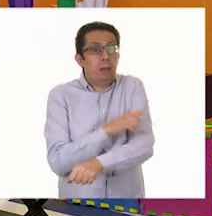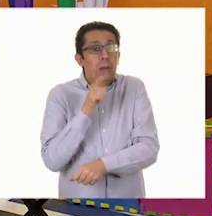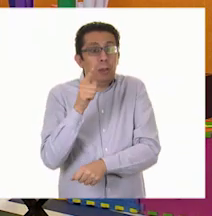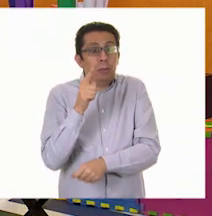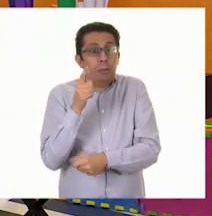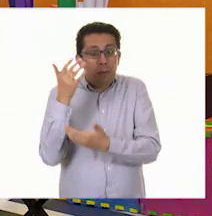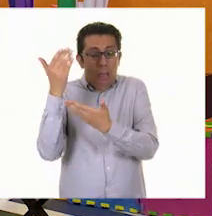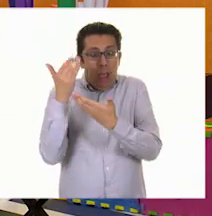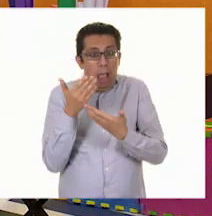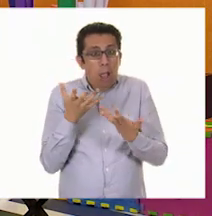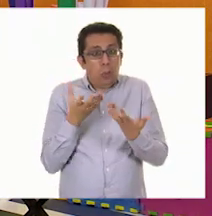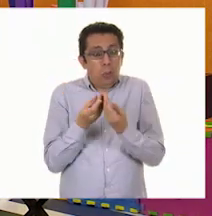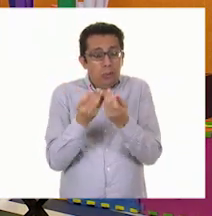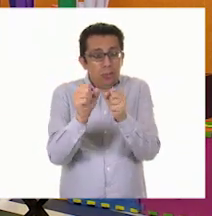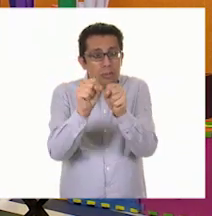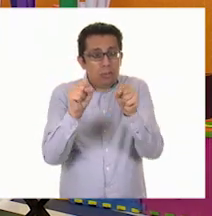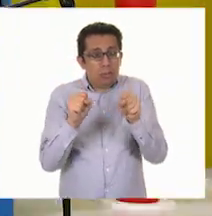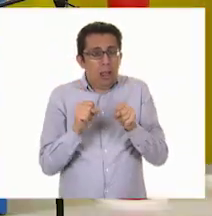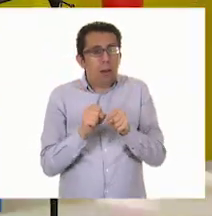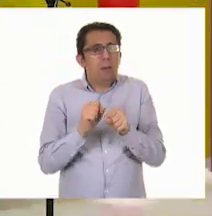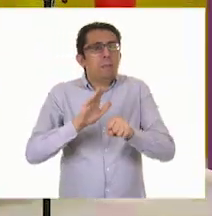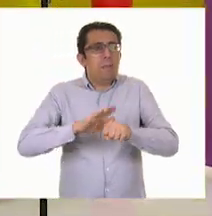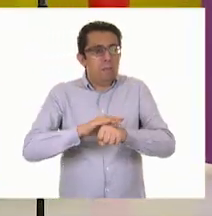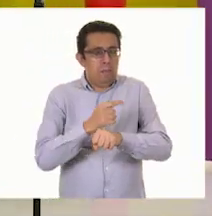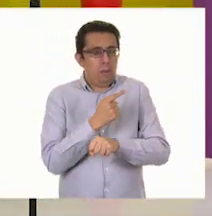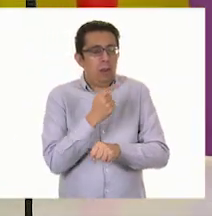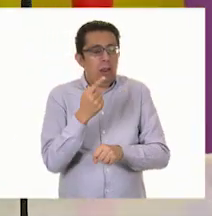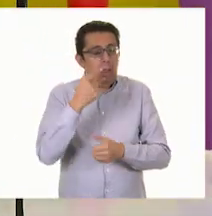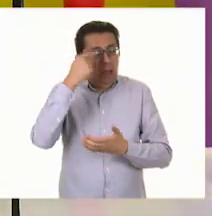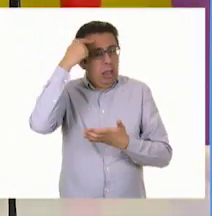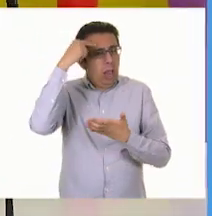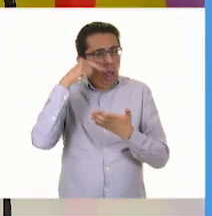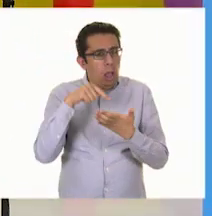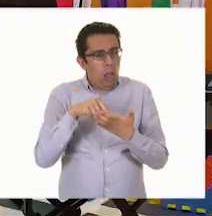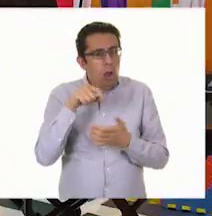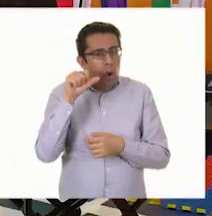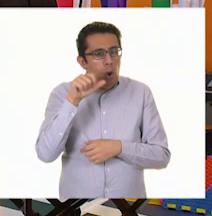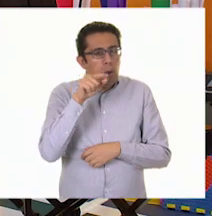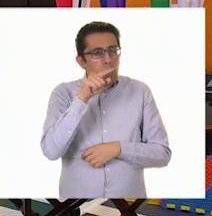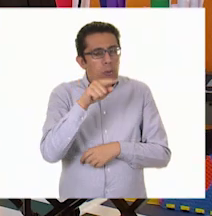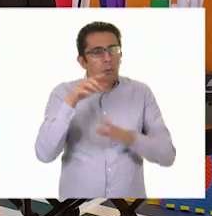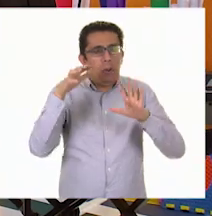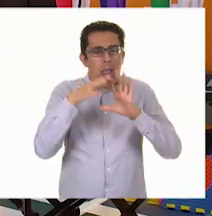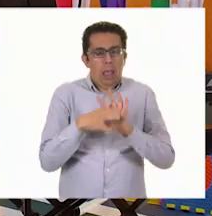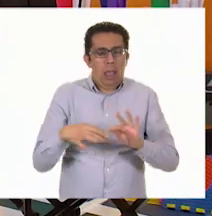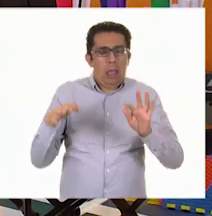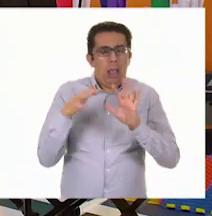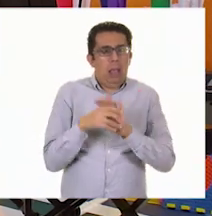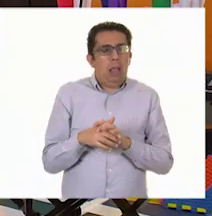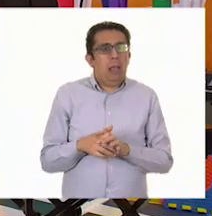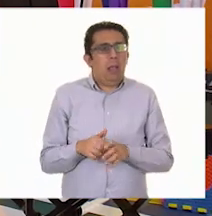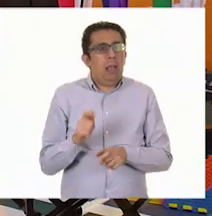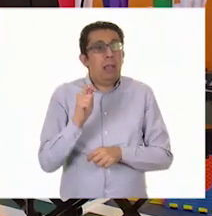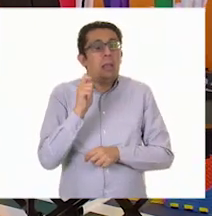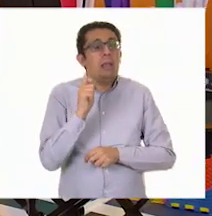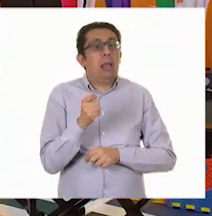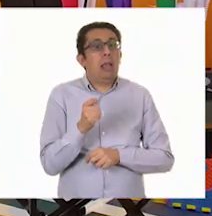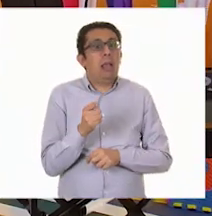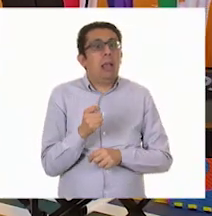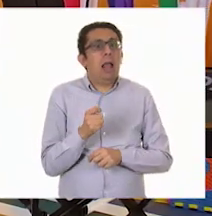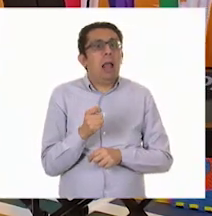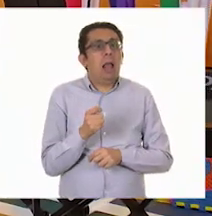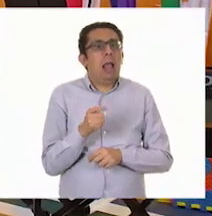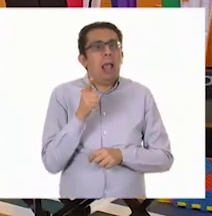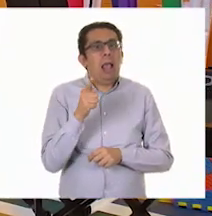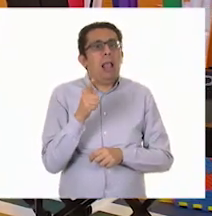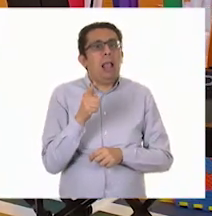con nosotros en nuestro salón. Porque creo que hoy tú nos vas a hablar un poquito de el estilo